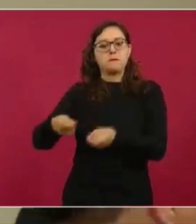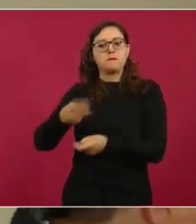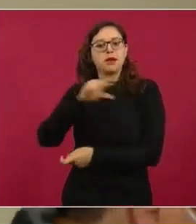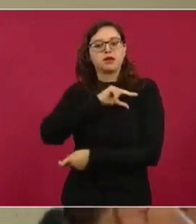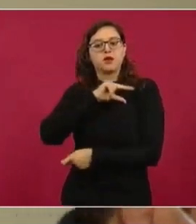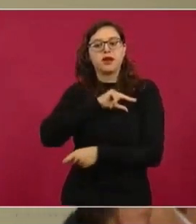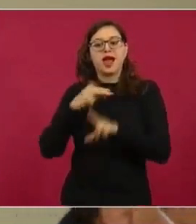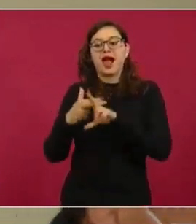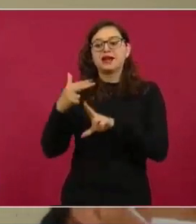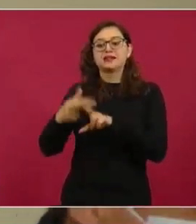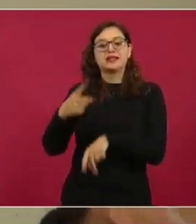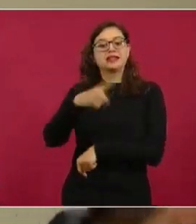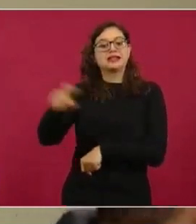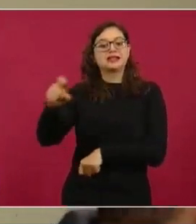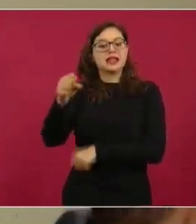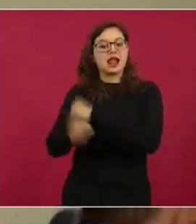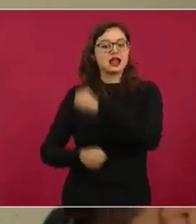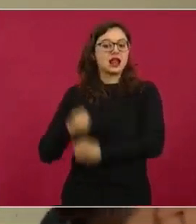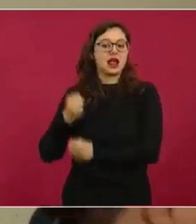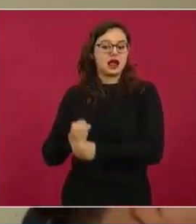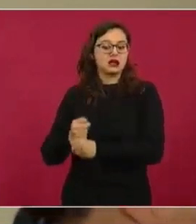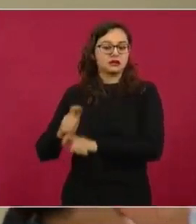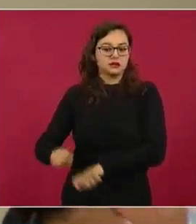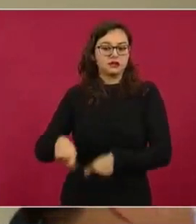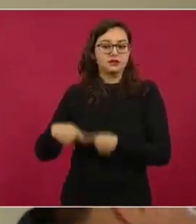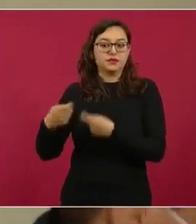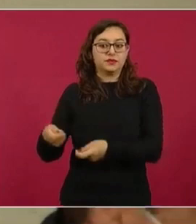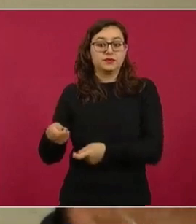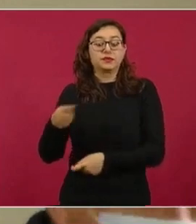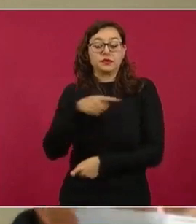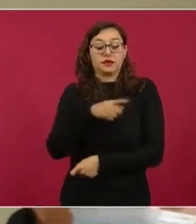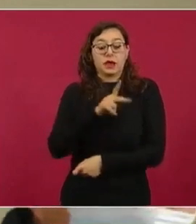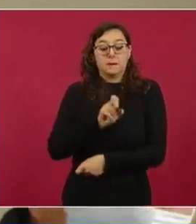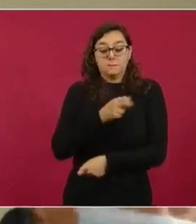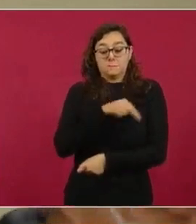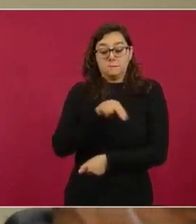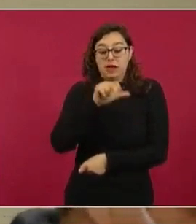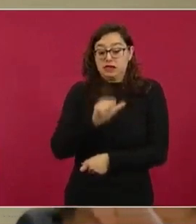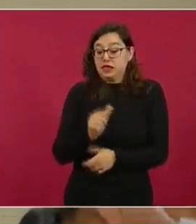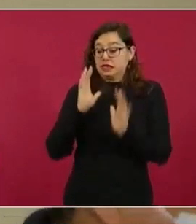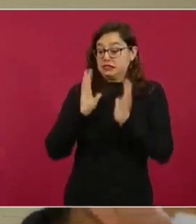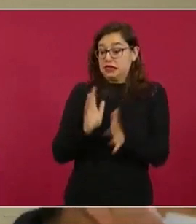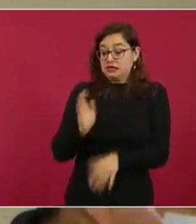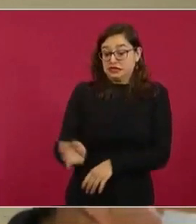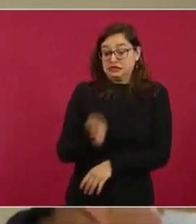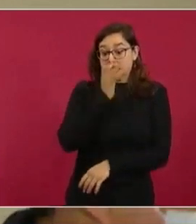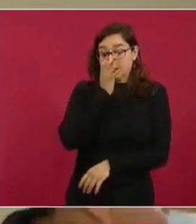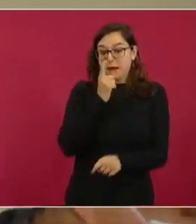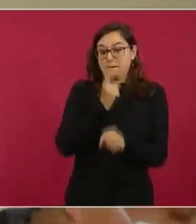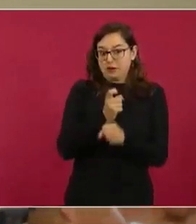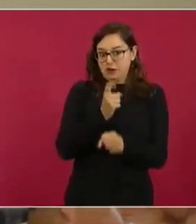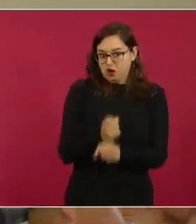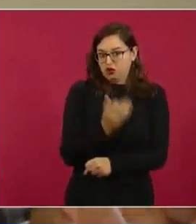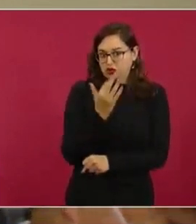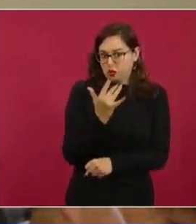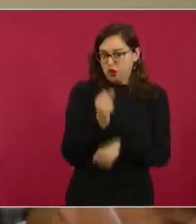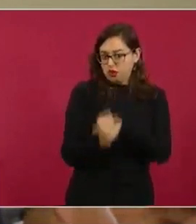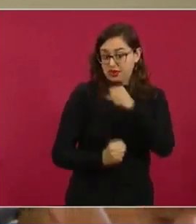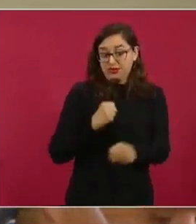50 años y se dio esta ampliación antes de que terminara el gobierno de Peña Nieto. Les fabricaron créditos